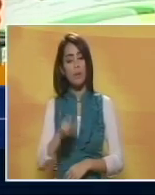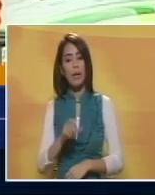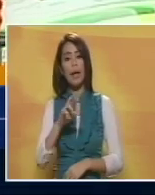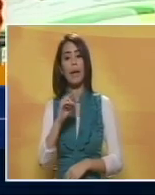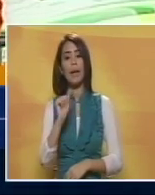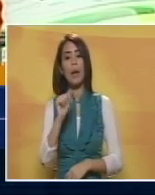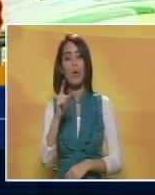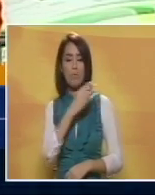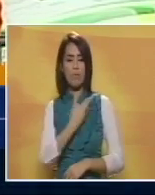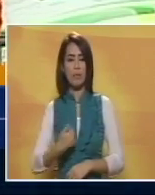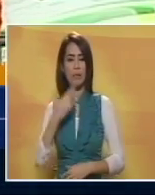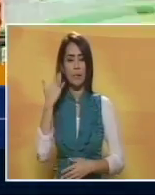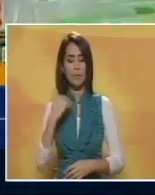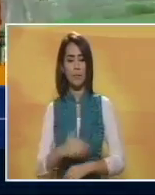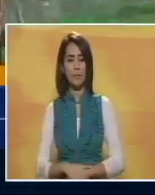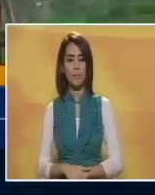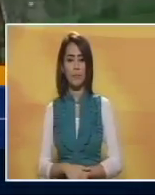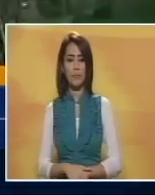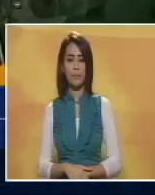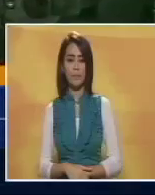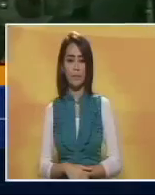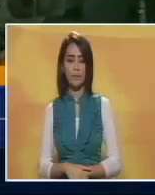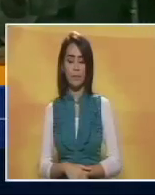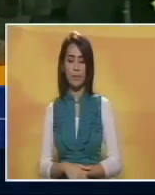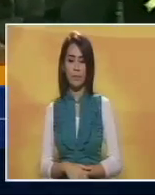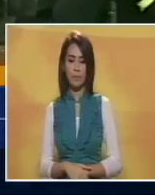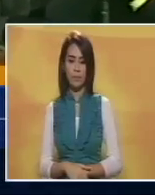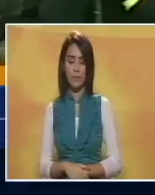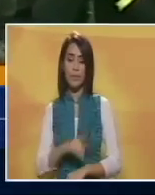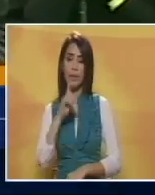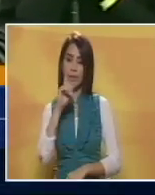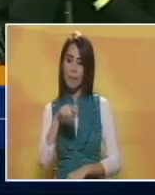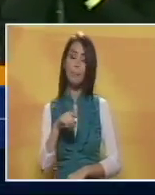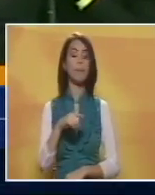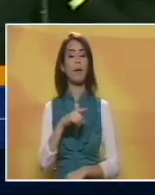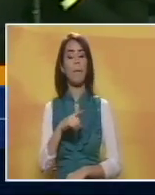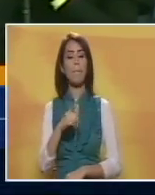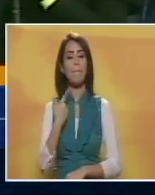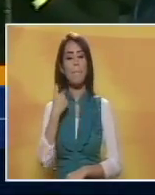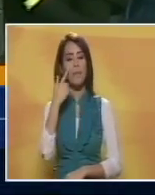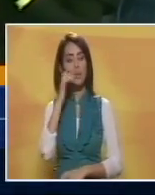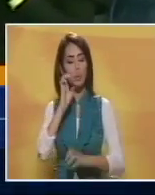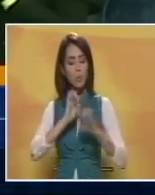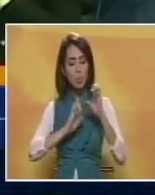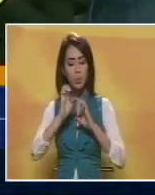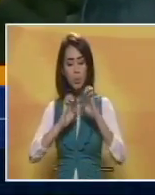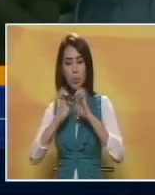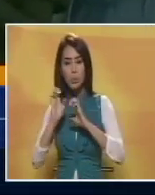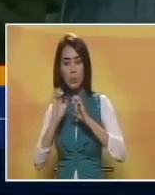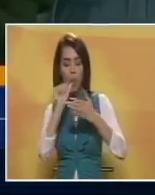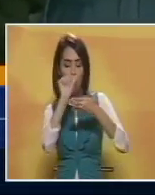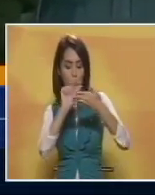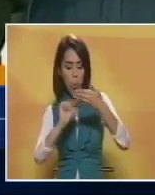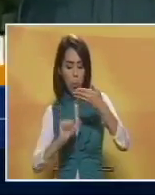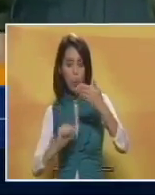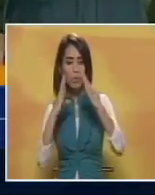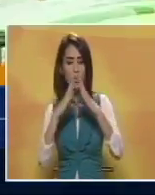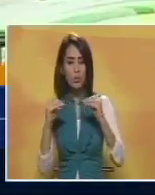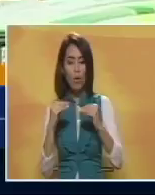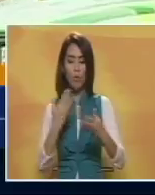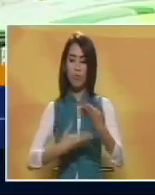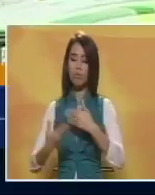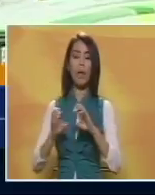Castro y con Díaz-Canel hemos revisado a fondo todo el mapa de cooperación